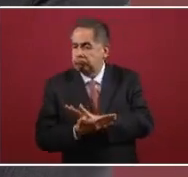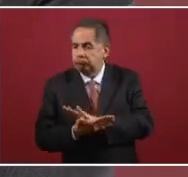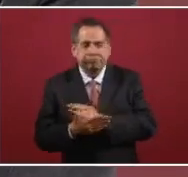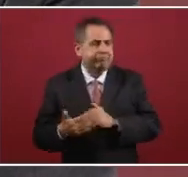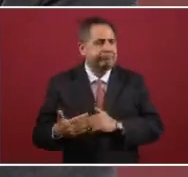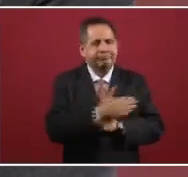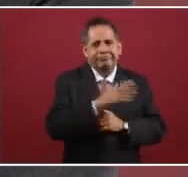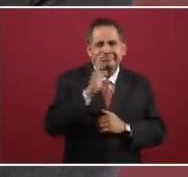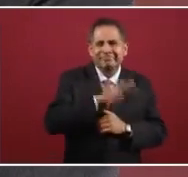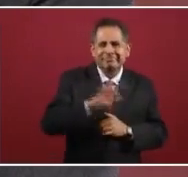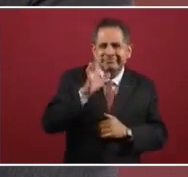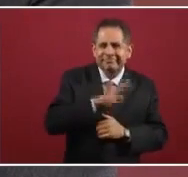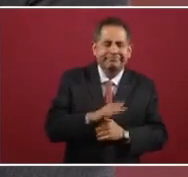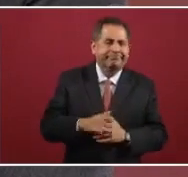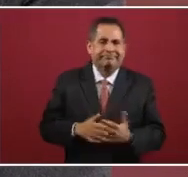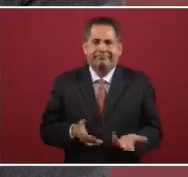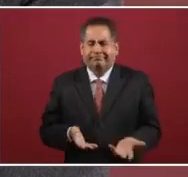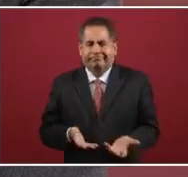terminan